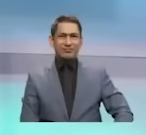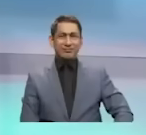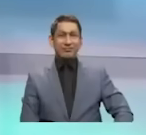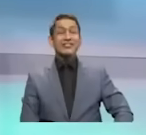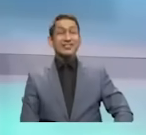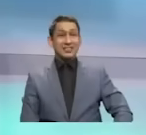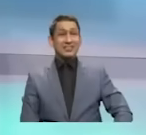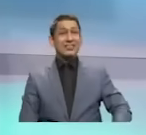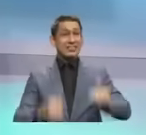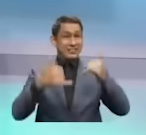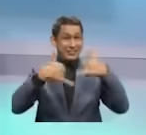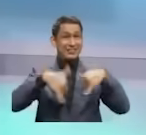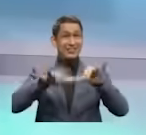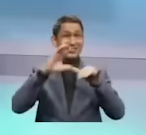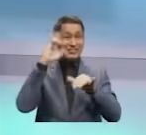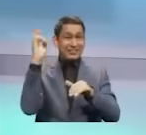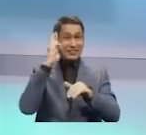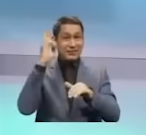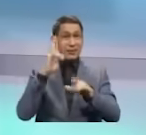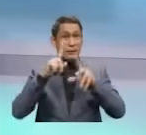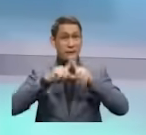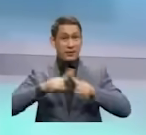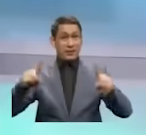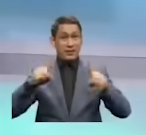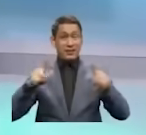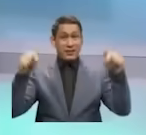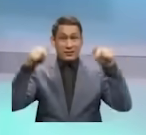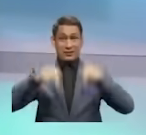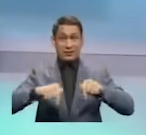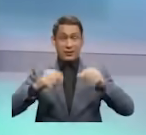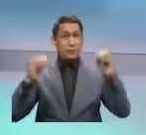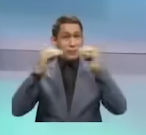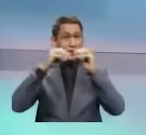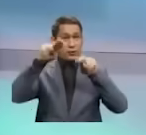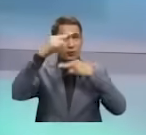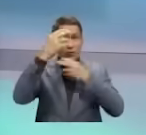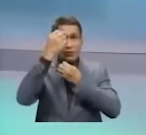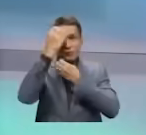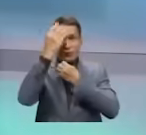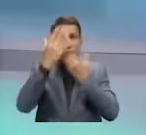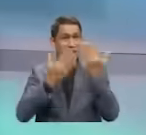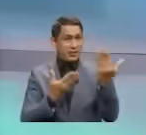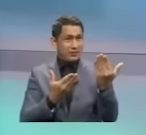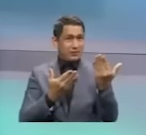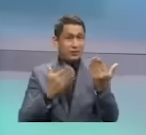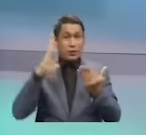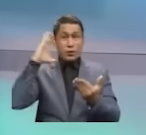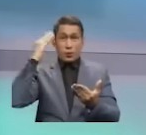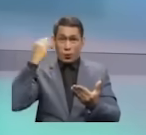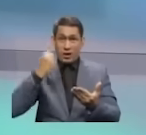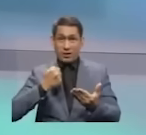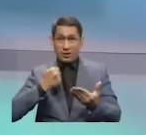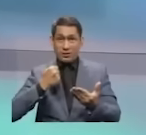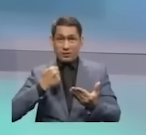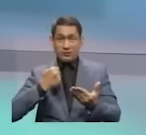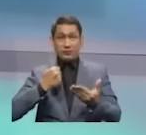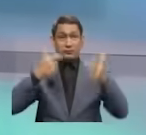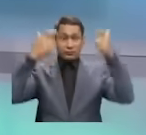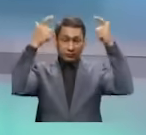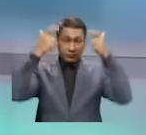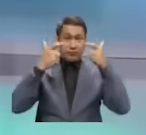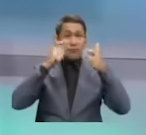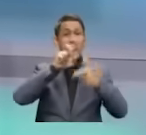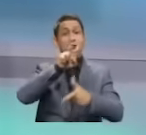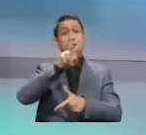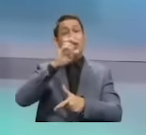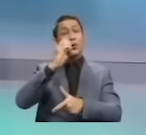José, vamos a seguir celebrando. Mientras tanto, tenemos más noticias que contarles también. Decirles que en Cuenca se graduaron 204